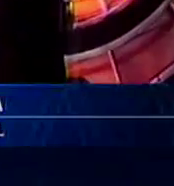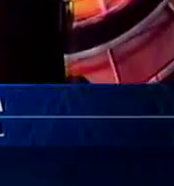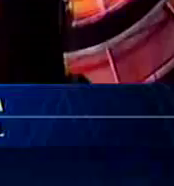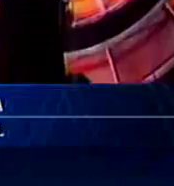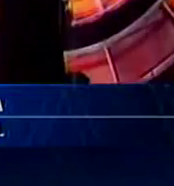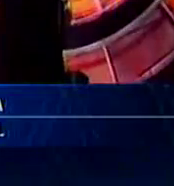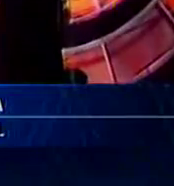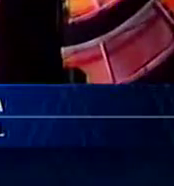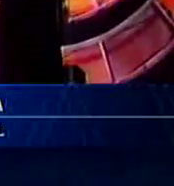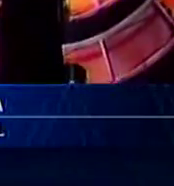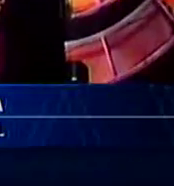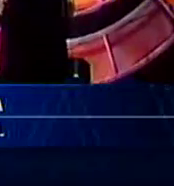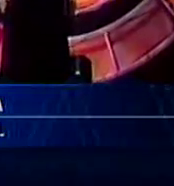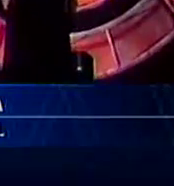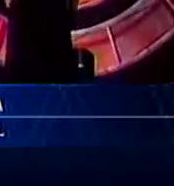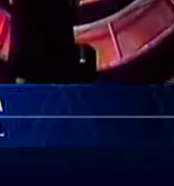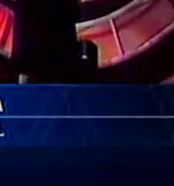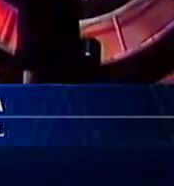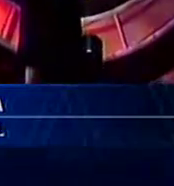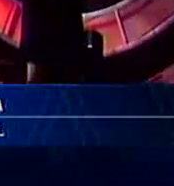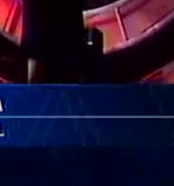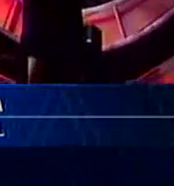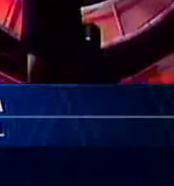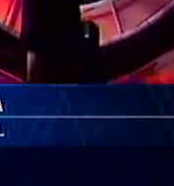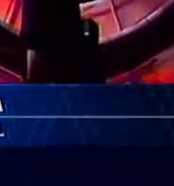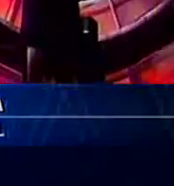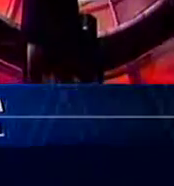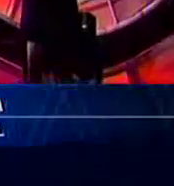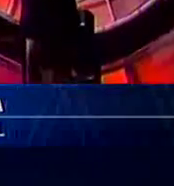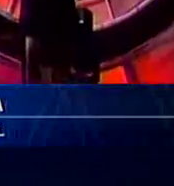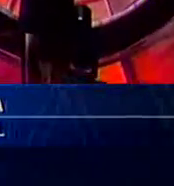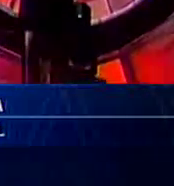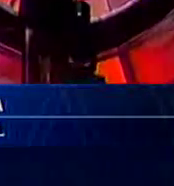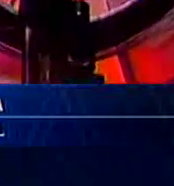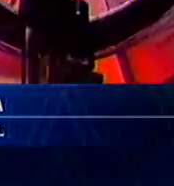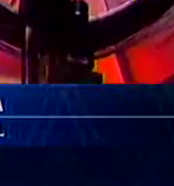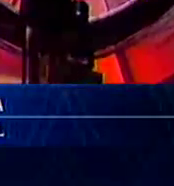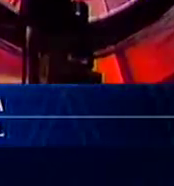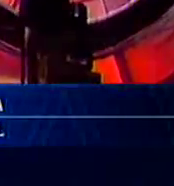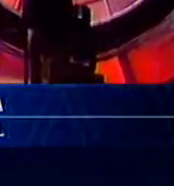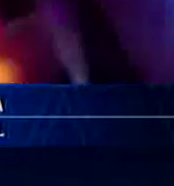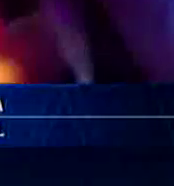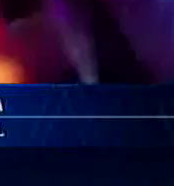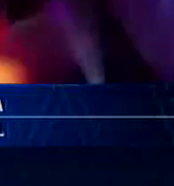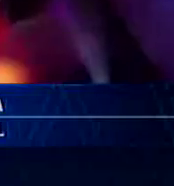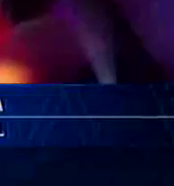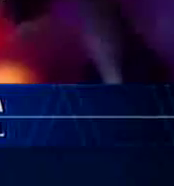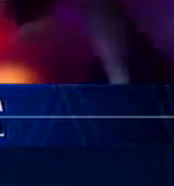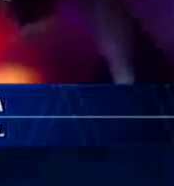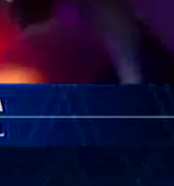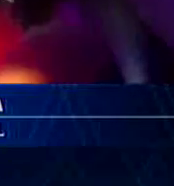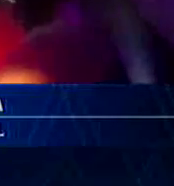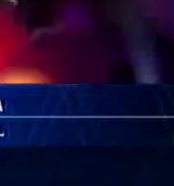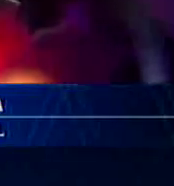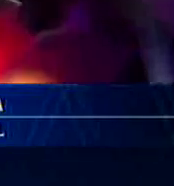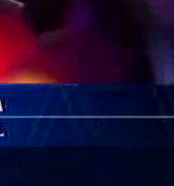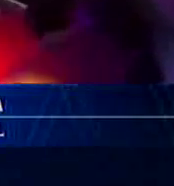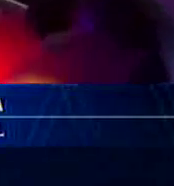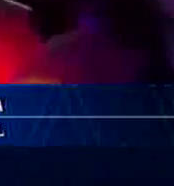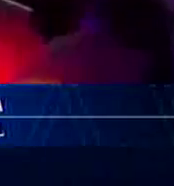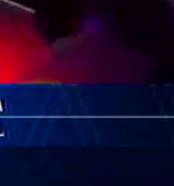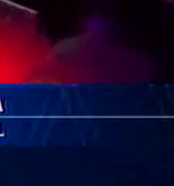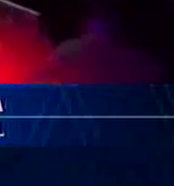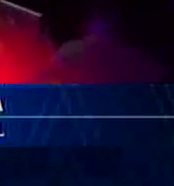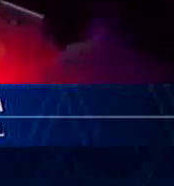Debbie Solomon, quien está a cargo de la alimentación de la cantante, contó cuáles son los platos que les prepara para ayudarla con su dieta. Él tiene más de